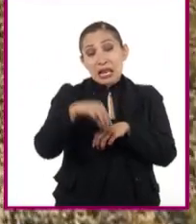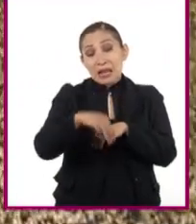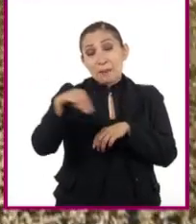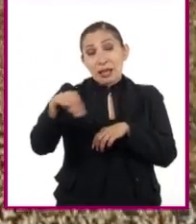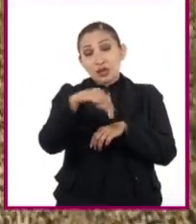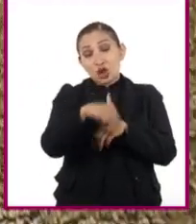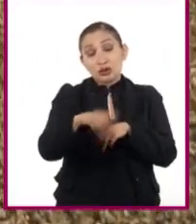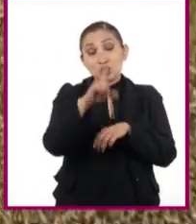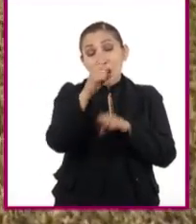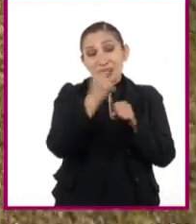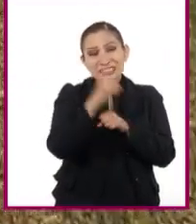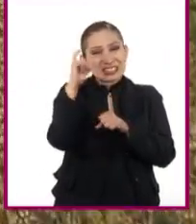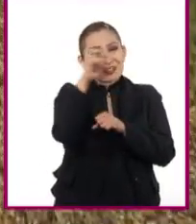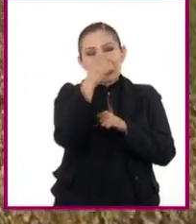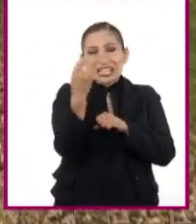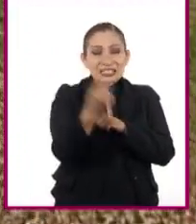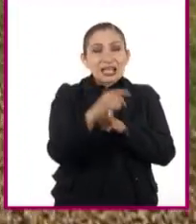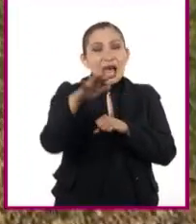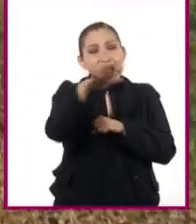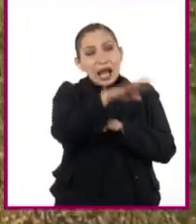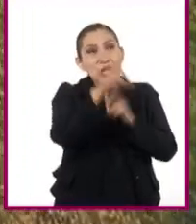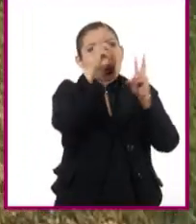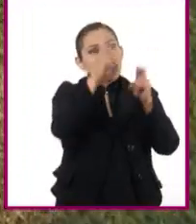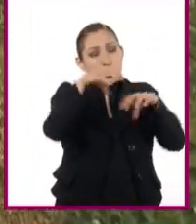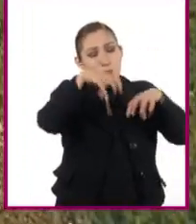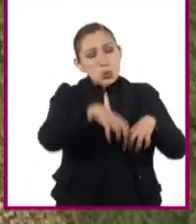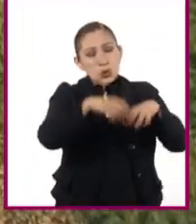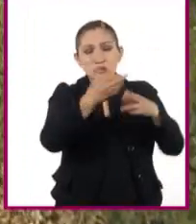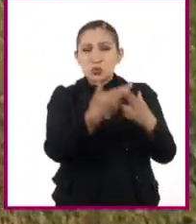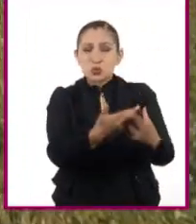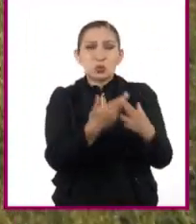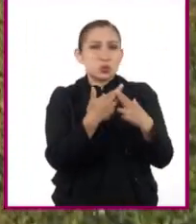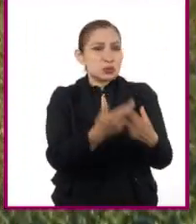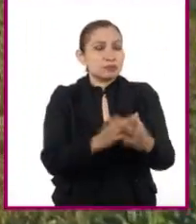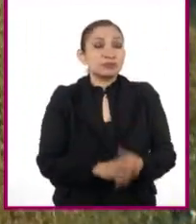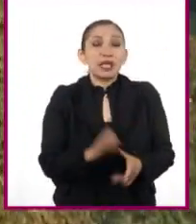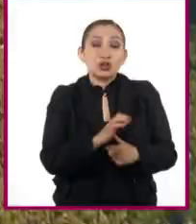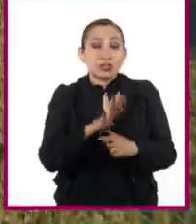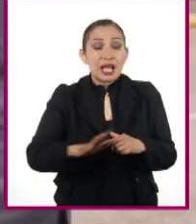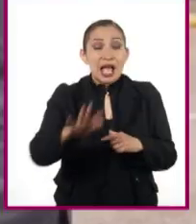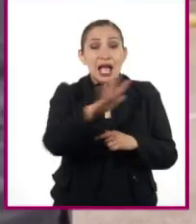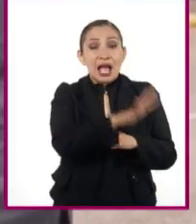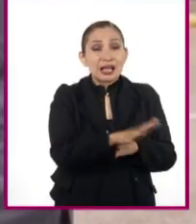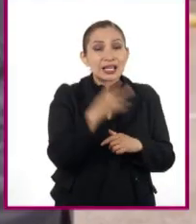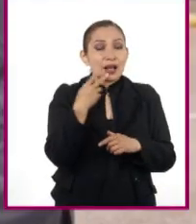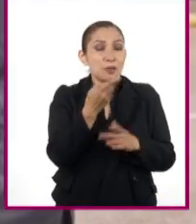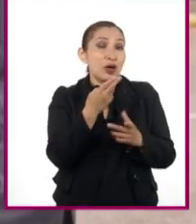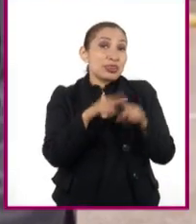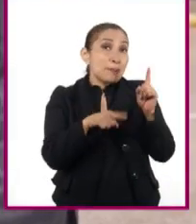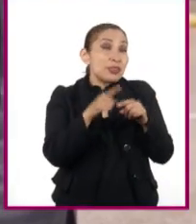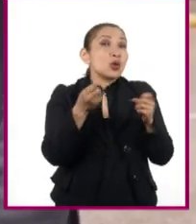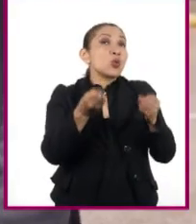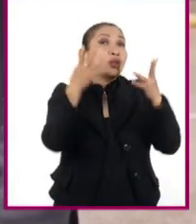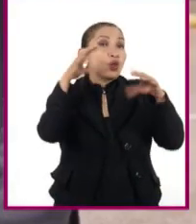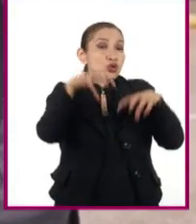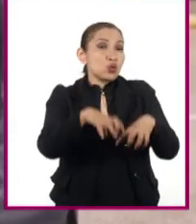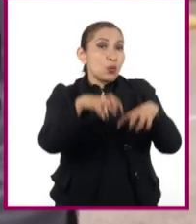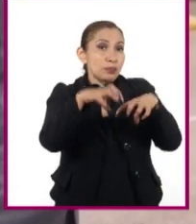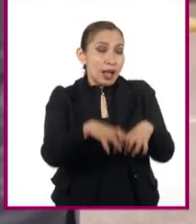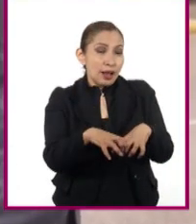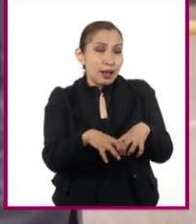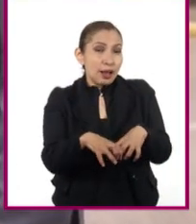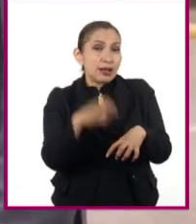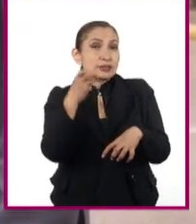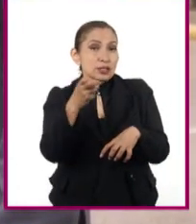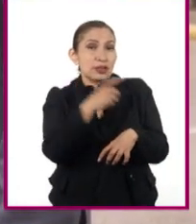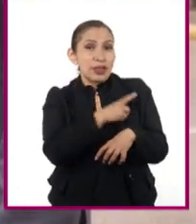es muy difícil porque requerimos áreas de captación muy grandes. Entonces, el área de captación está en función de lo que llueve, claro, y por lo